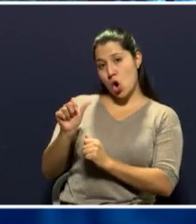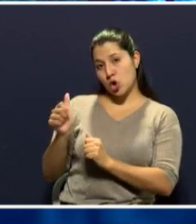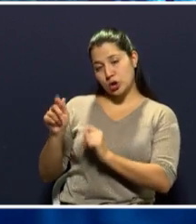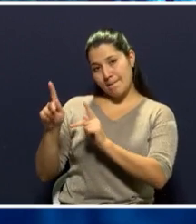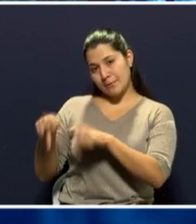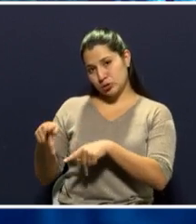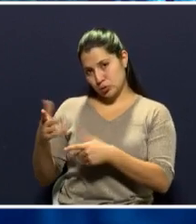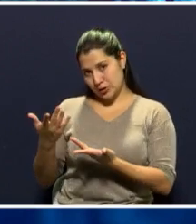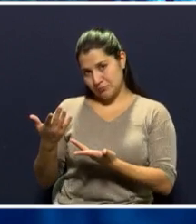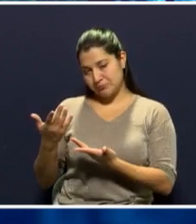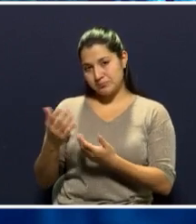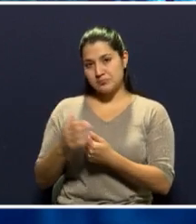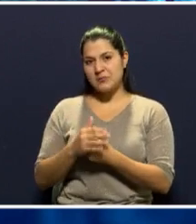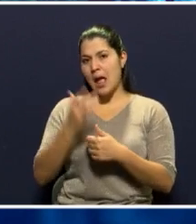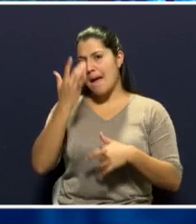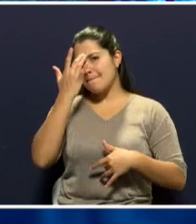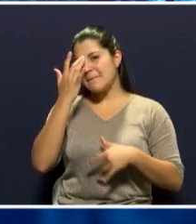Un